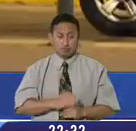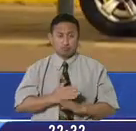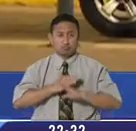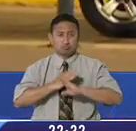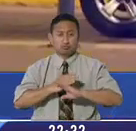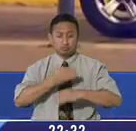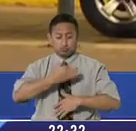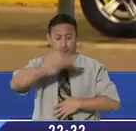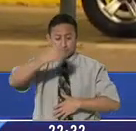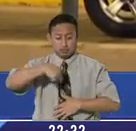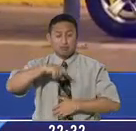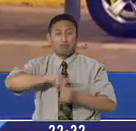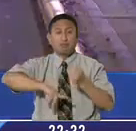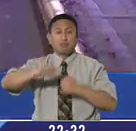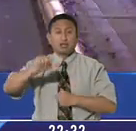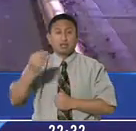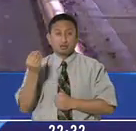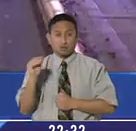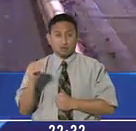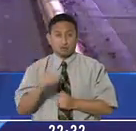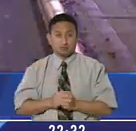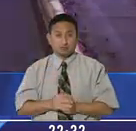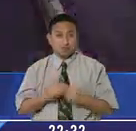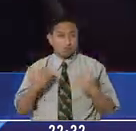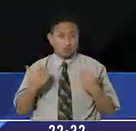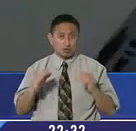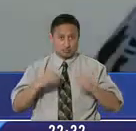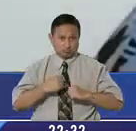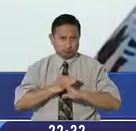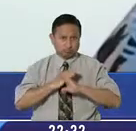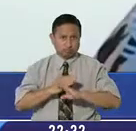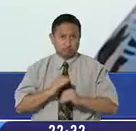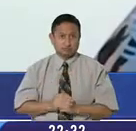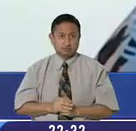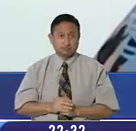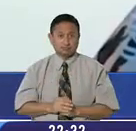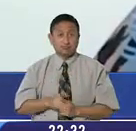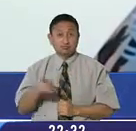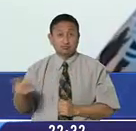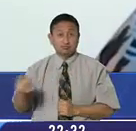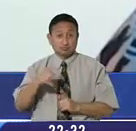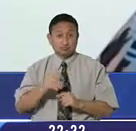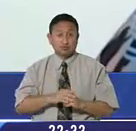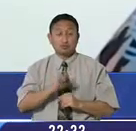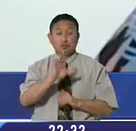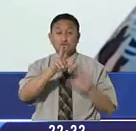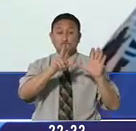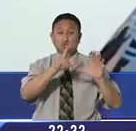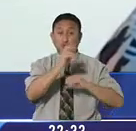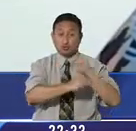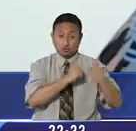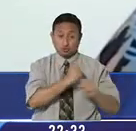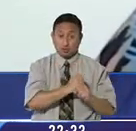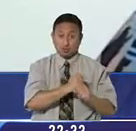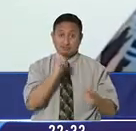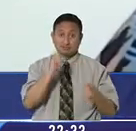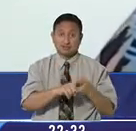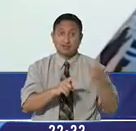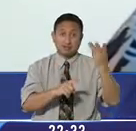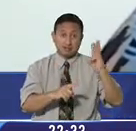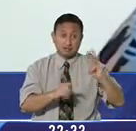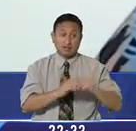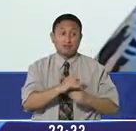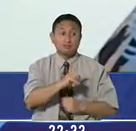la dignidad de su hermana menor a cualquier precio. Porque él la tenía amenazada de los 8 años hasta los 16 años. Que no